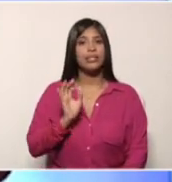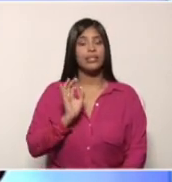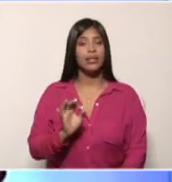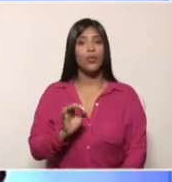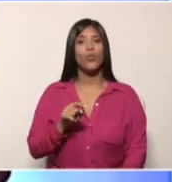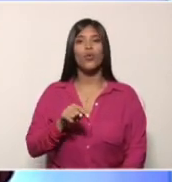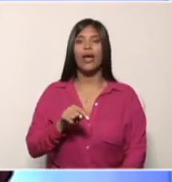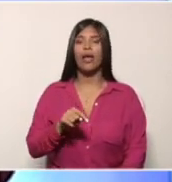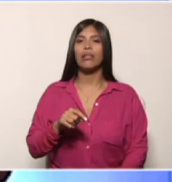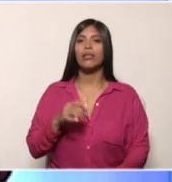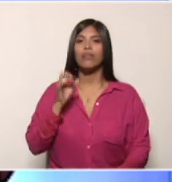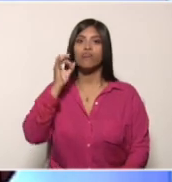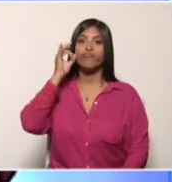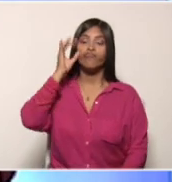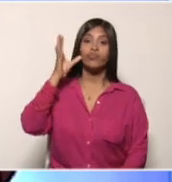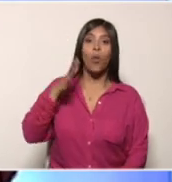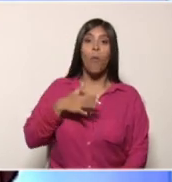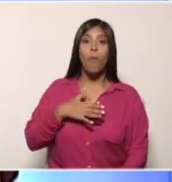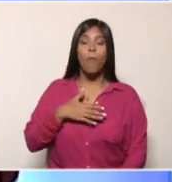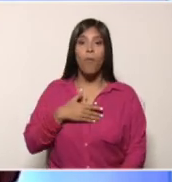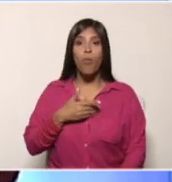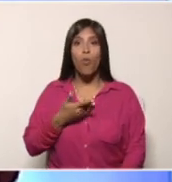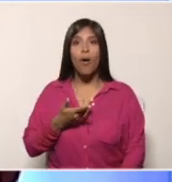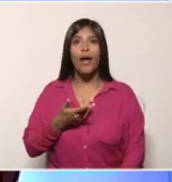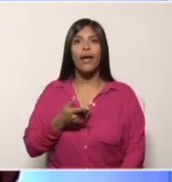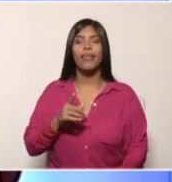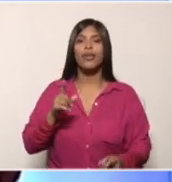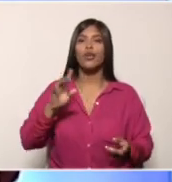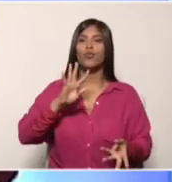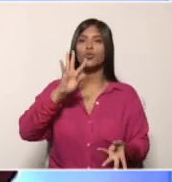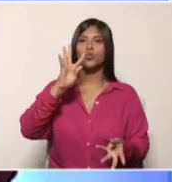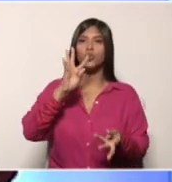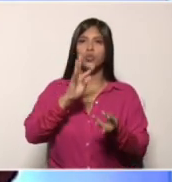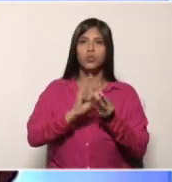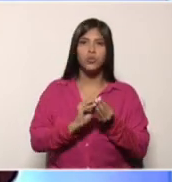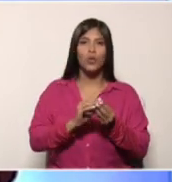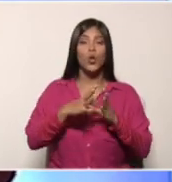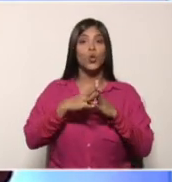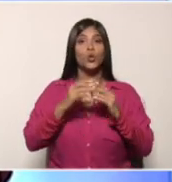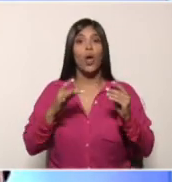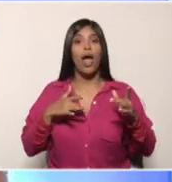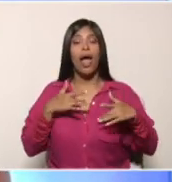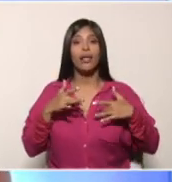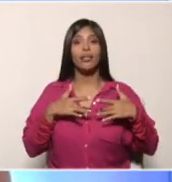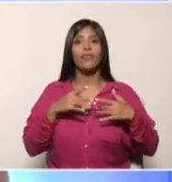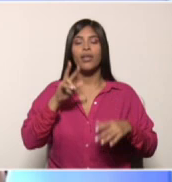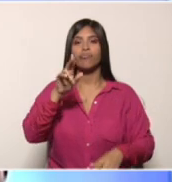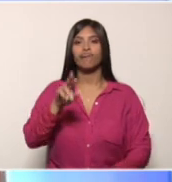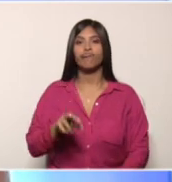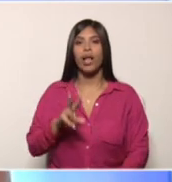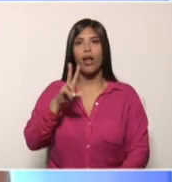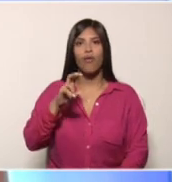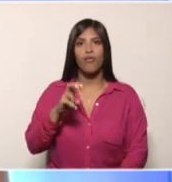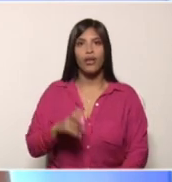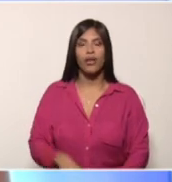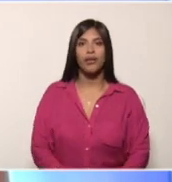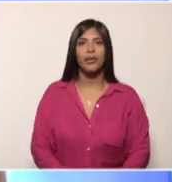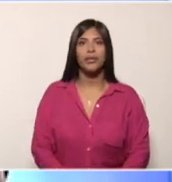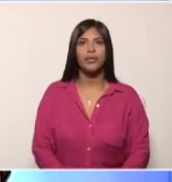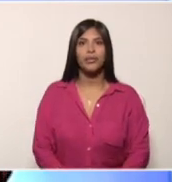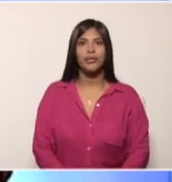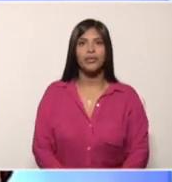es una estrategia que le va a ir permitiendo a ellos hacer un resumen de las actividades que han venido haciendo todos los viernes, en este caso la que